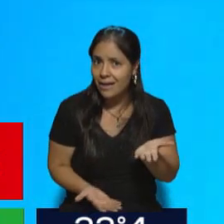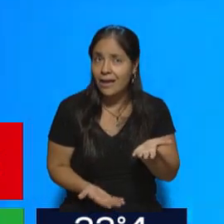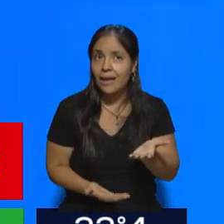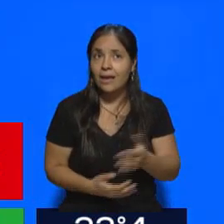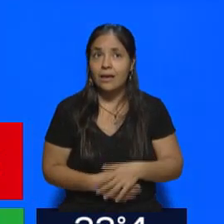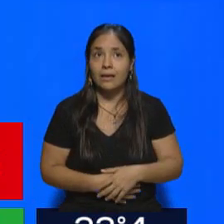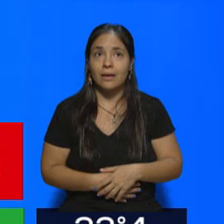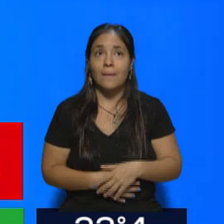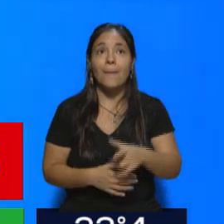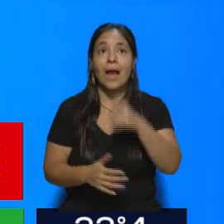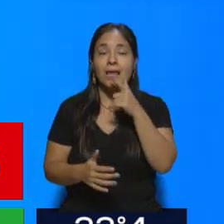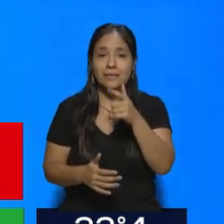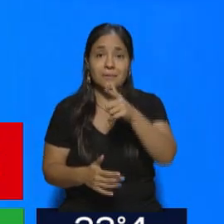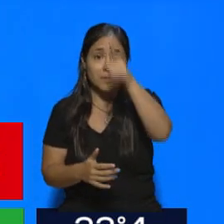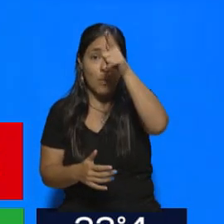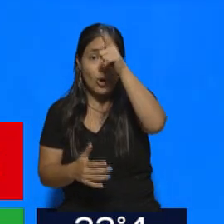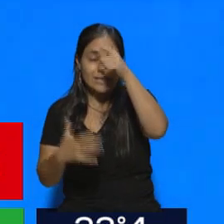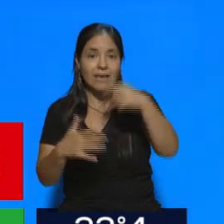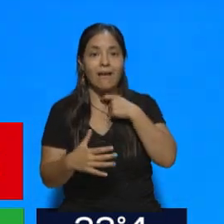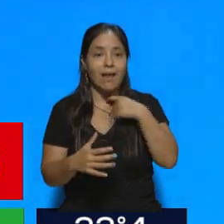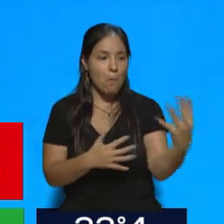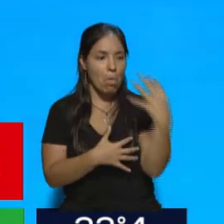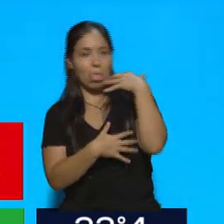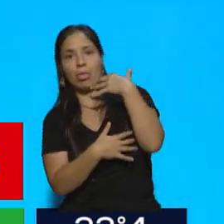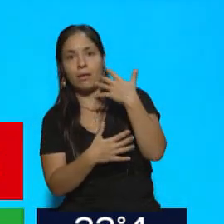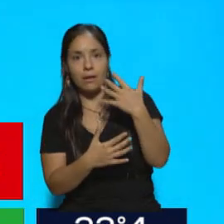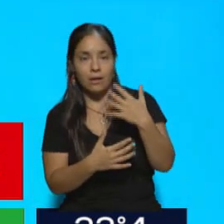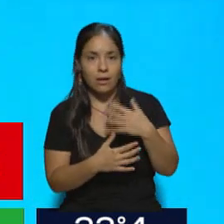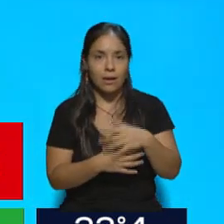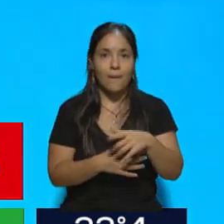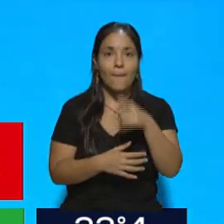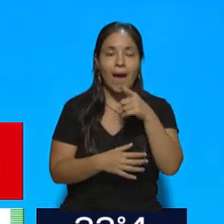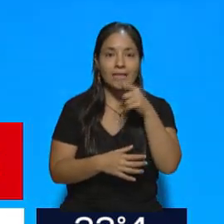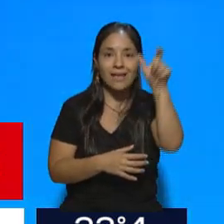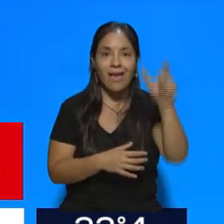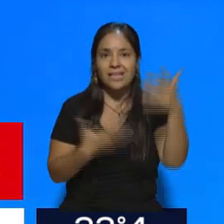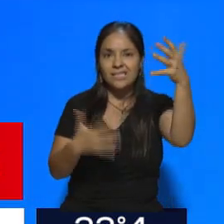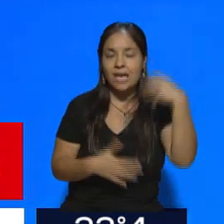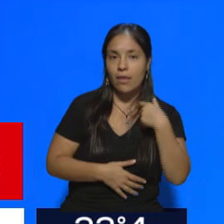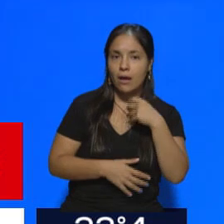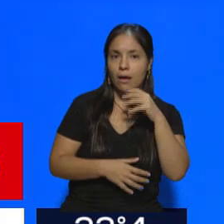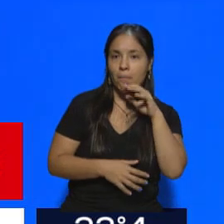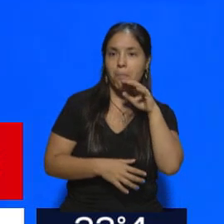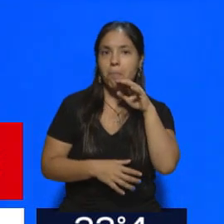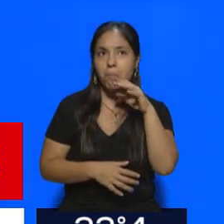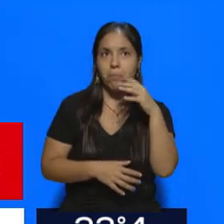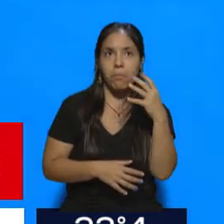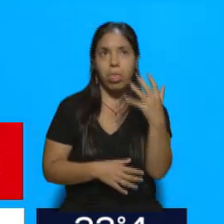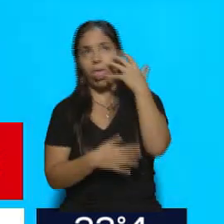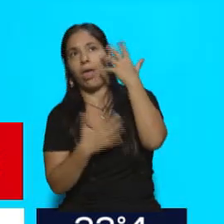intenta vomitarle encima de la policía. Le tose arriba de la cara. Ese es el efecto del gas